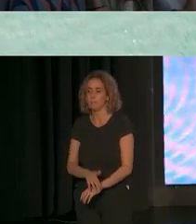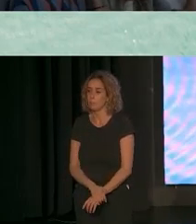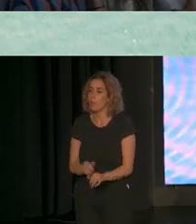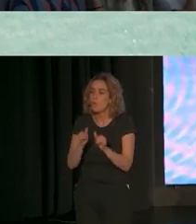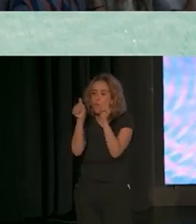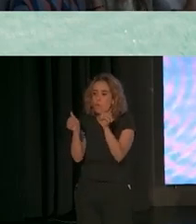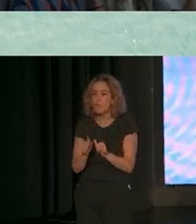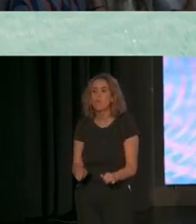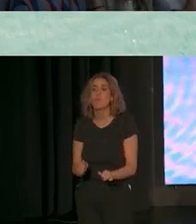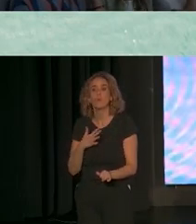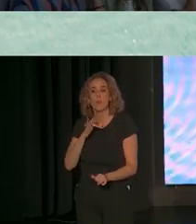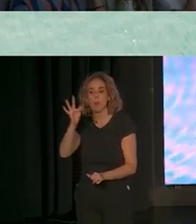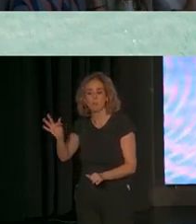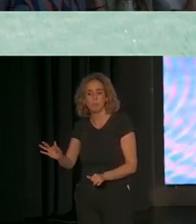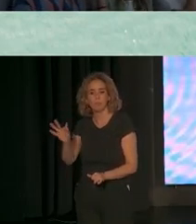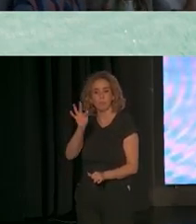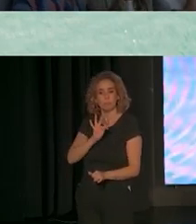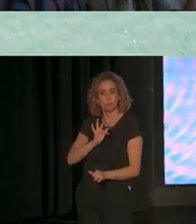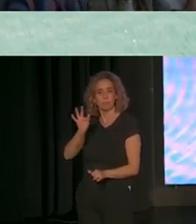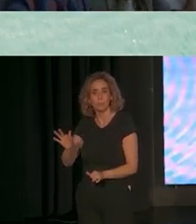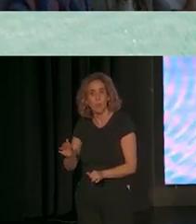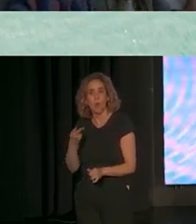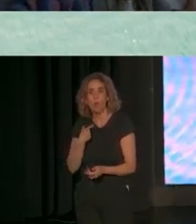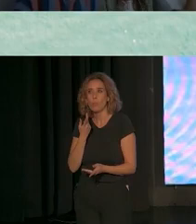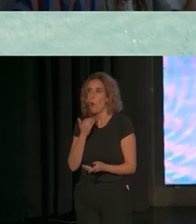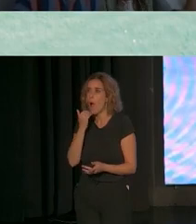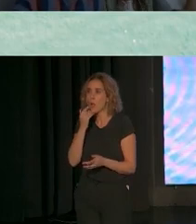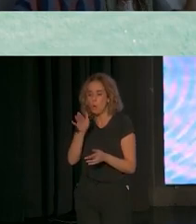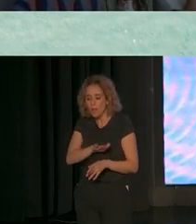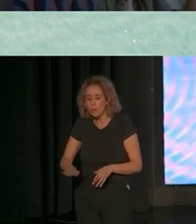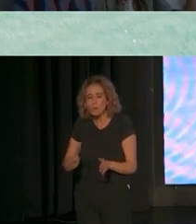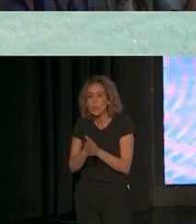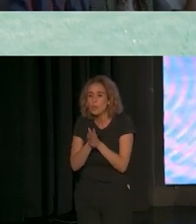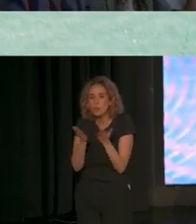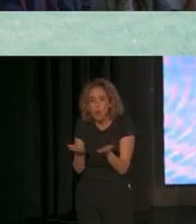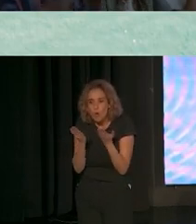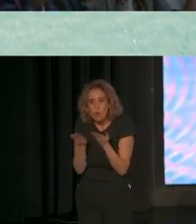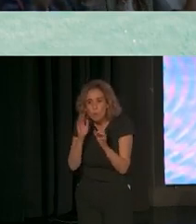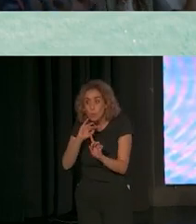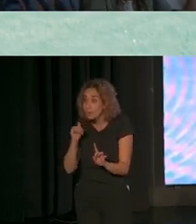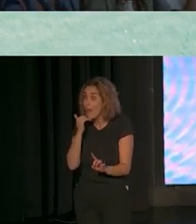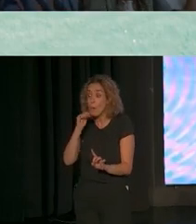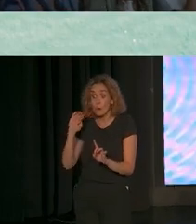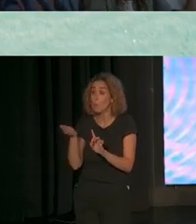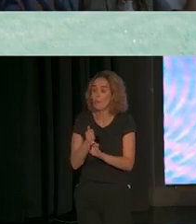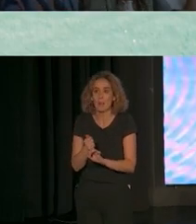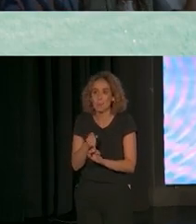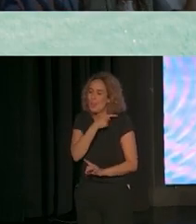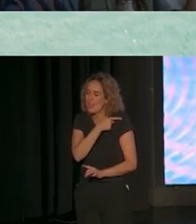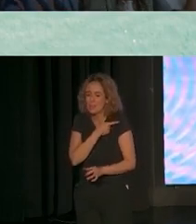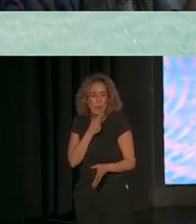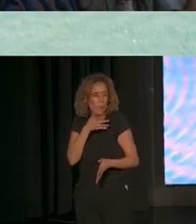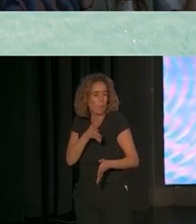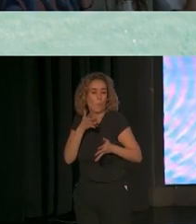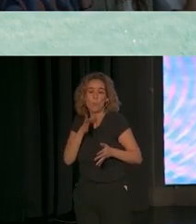buena forma de turnarse cuando encontramos algo que los motiva. Y esta manta me encanta porque se